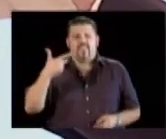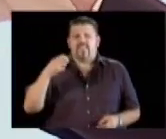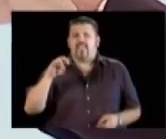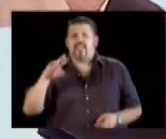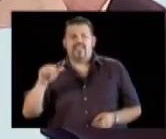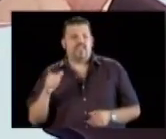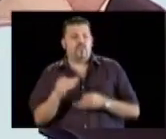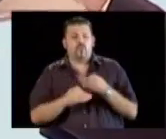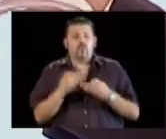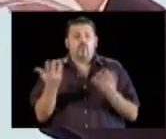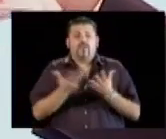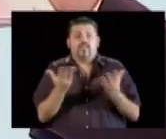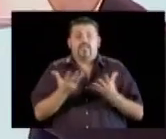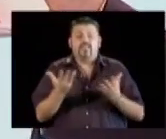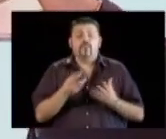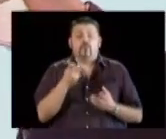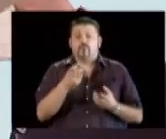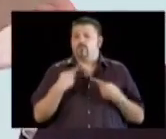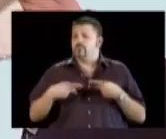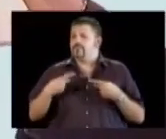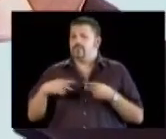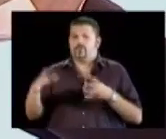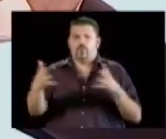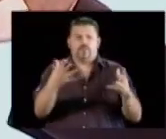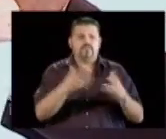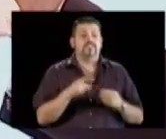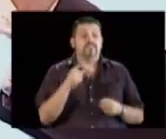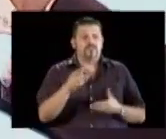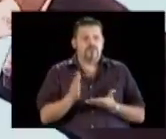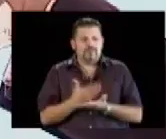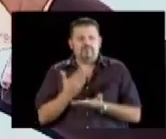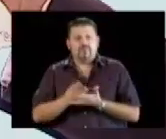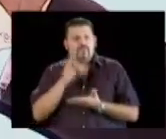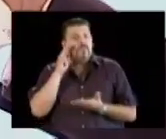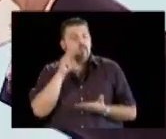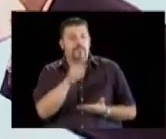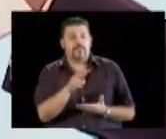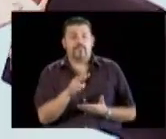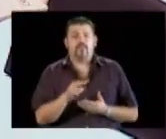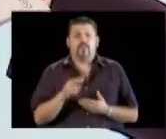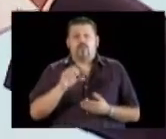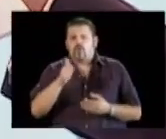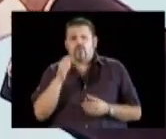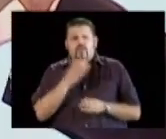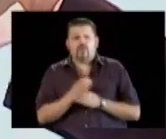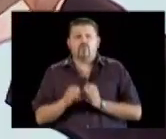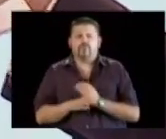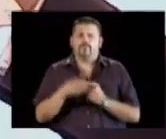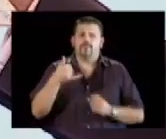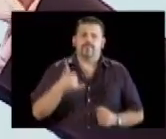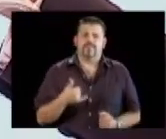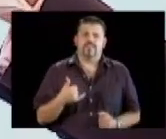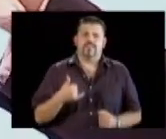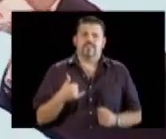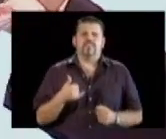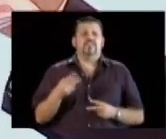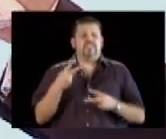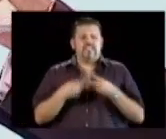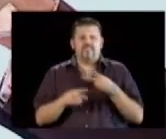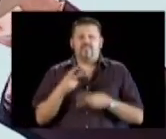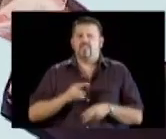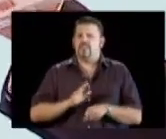hizo Angélica con distribuidoras, por eso está en portada, no crean que por otra cosa. Y viene